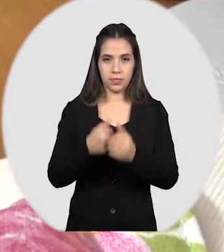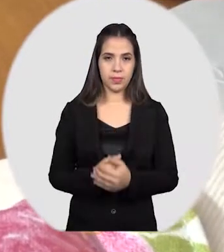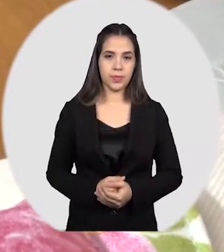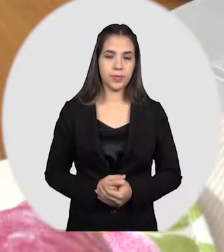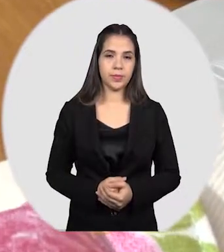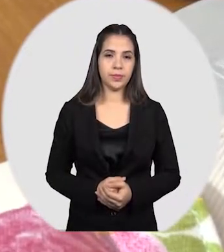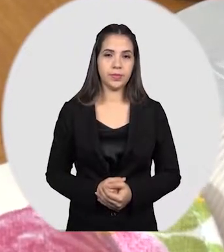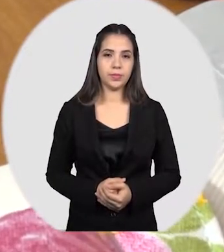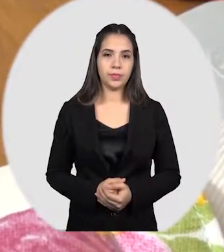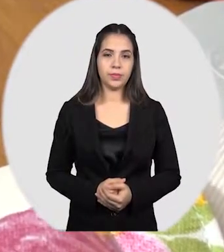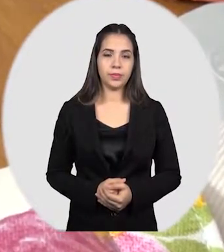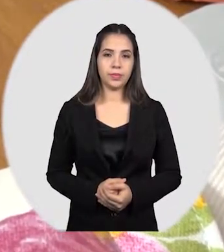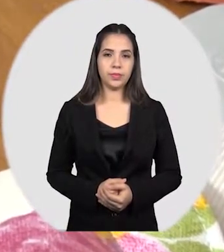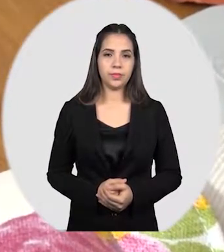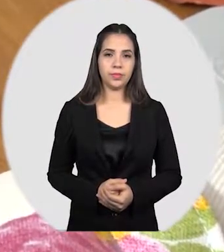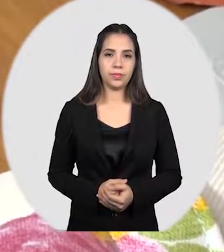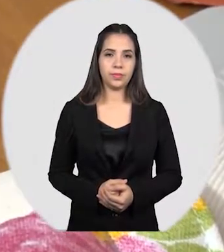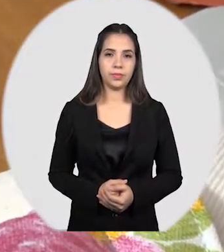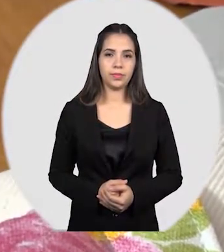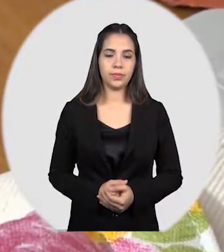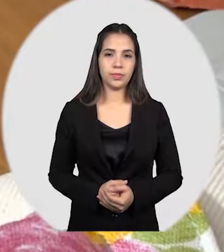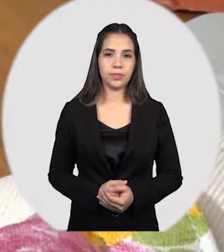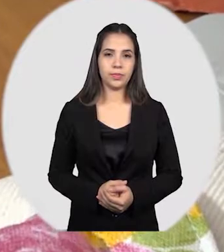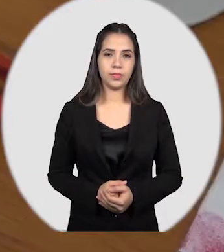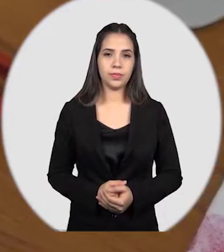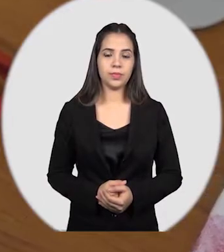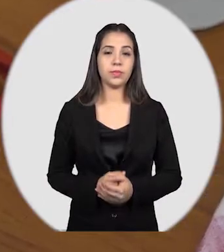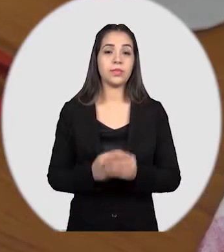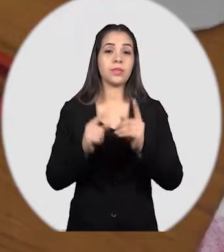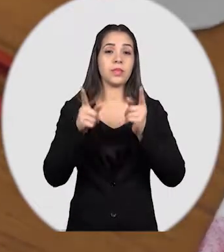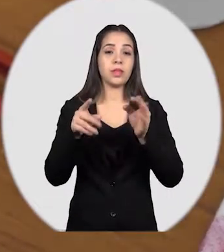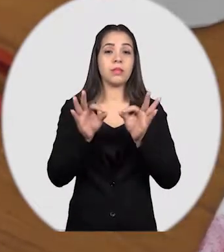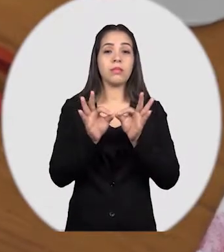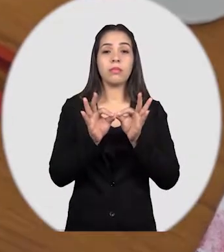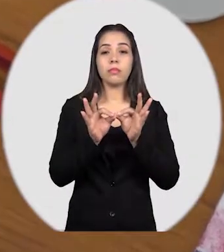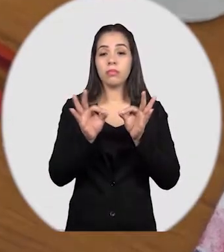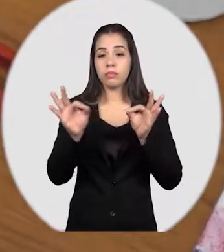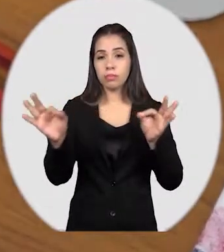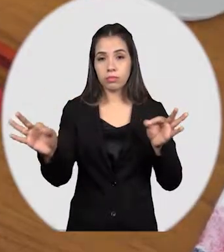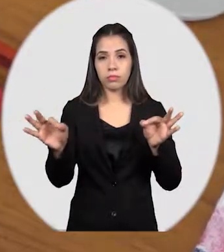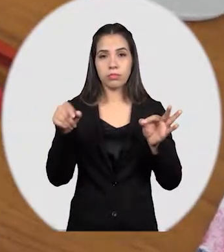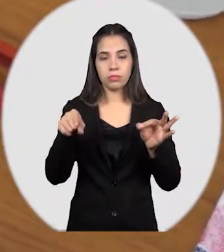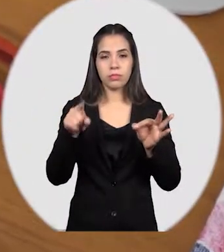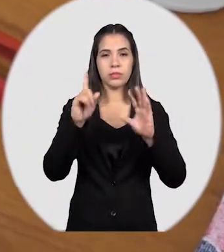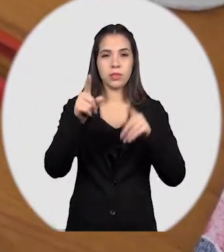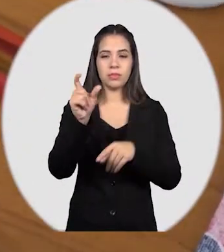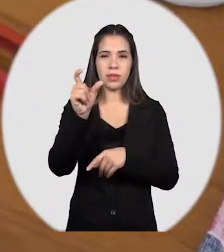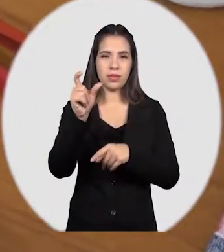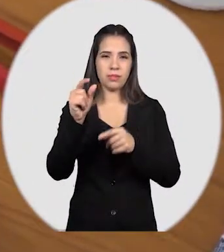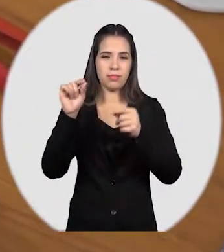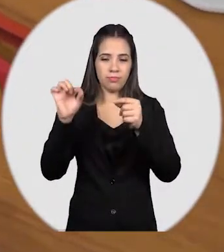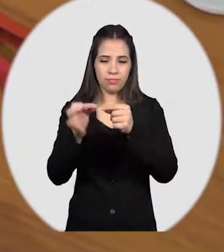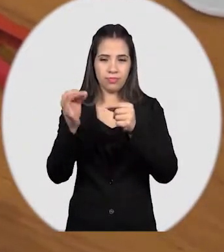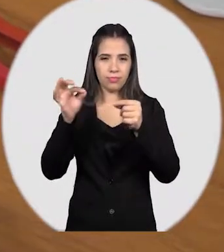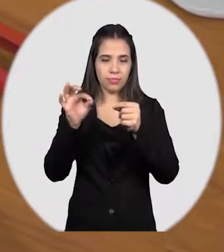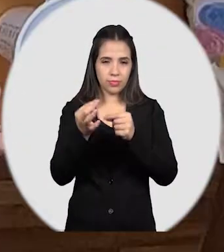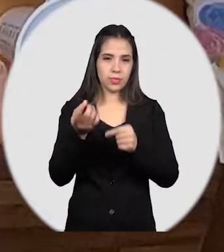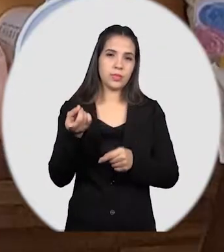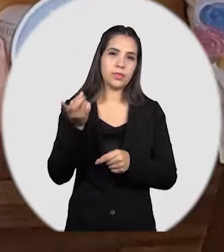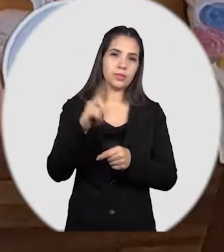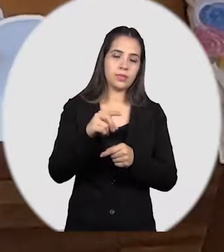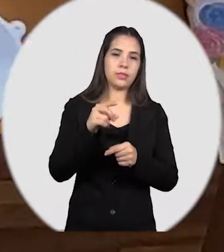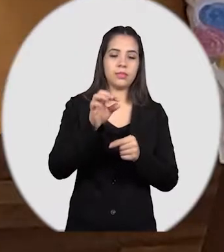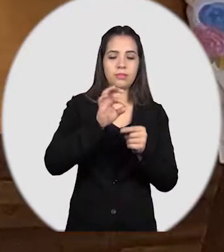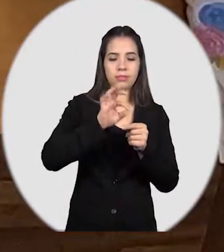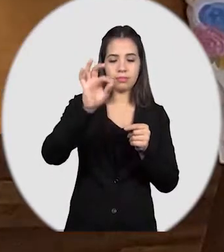Después tenemos el metro, el alfiler, las tizas, nuestro aseador, la